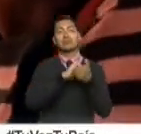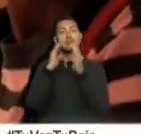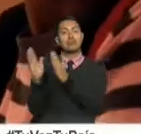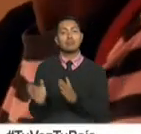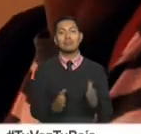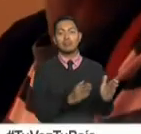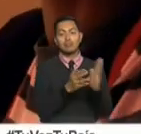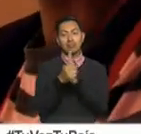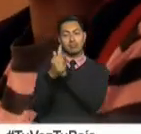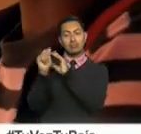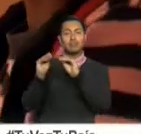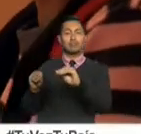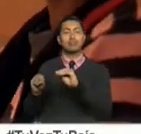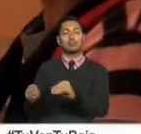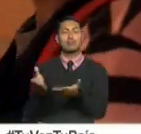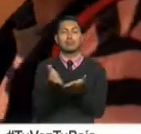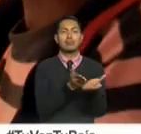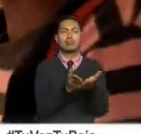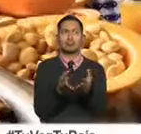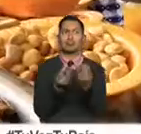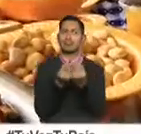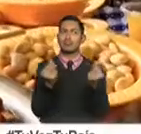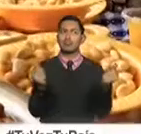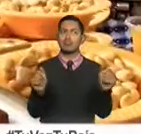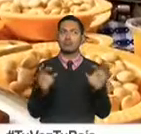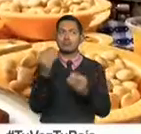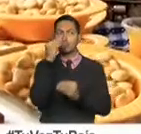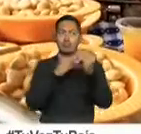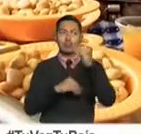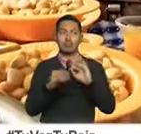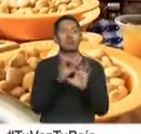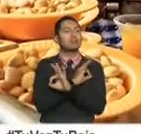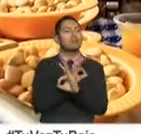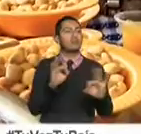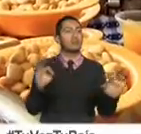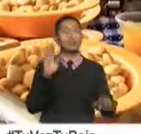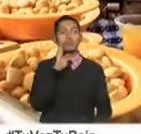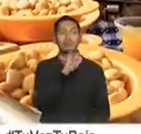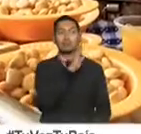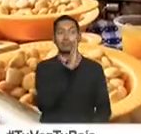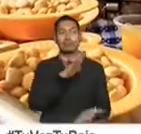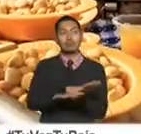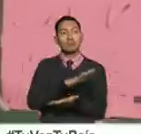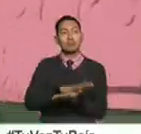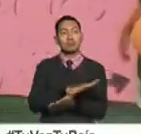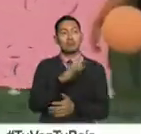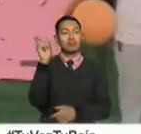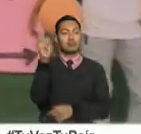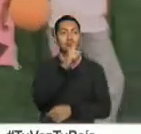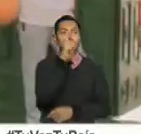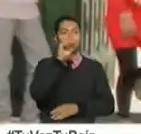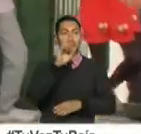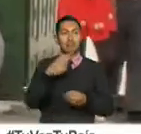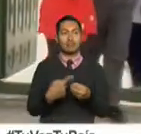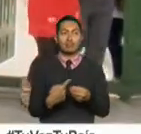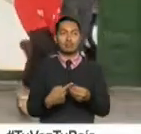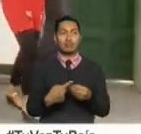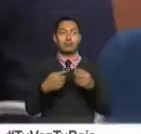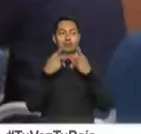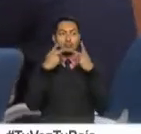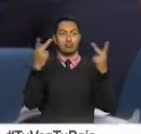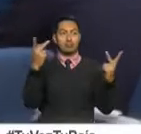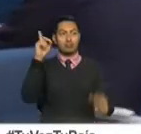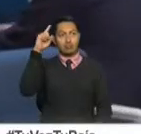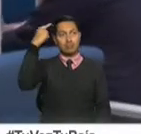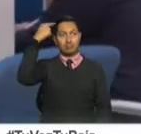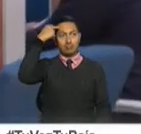organizaron y capacitaron para brindar servicio de alimentación en los bares escolares de las unidades educativas públicas.